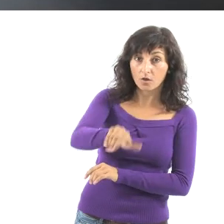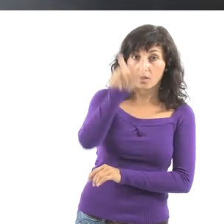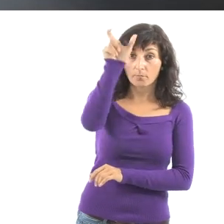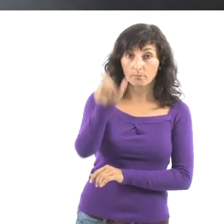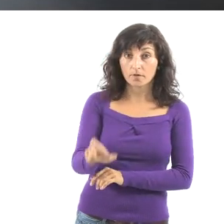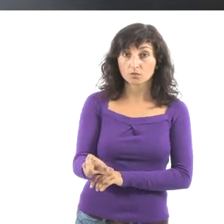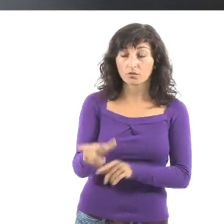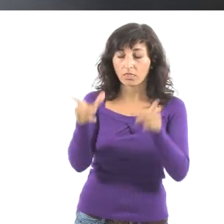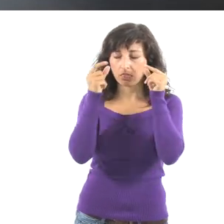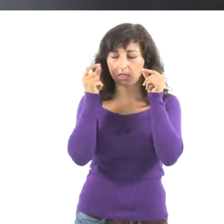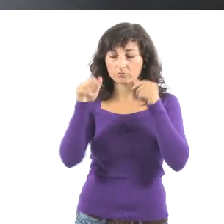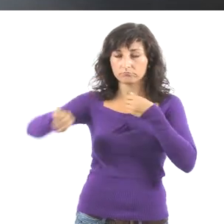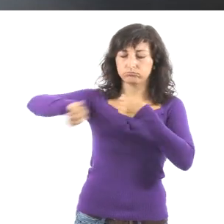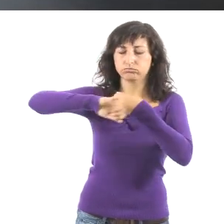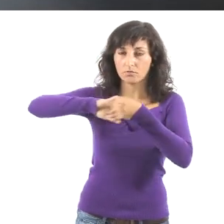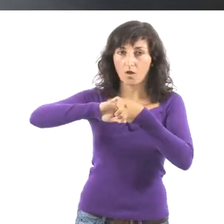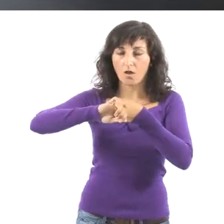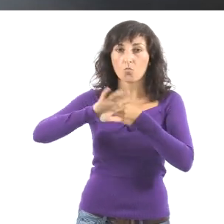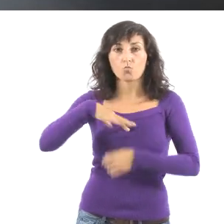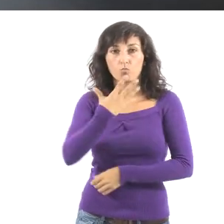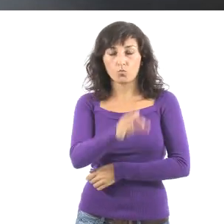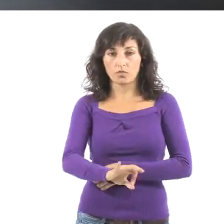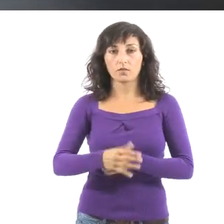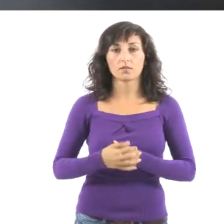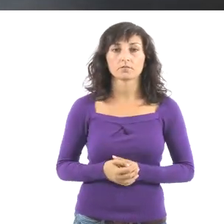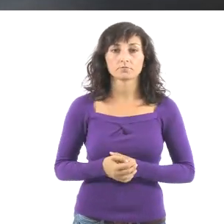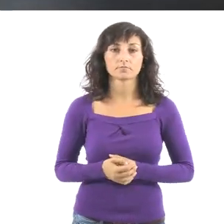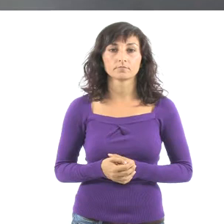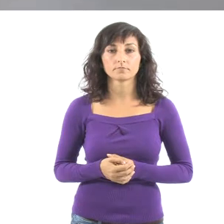objetos situados a los lados de la línea de desplazamiento.